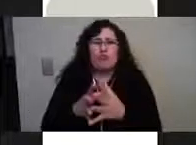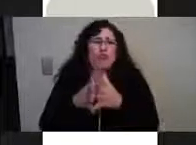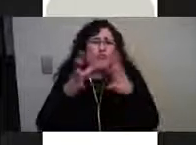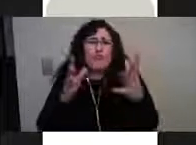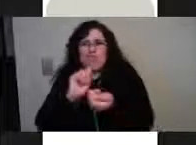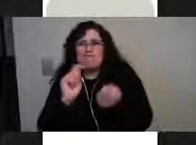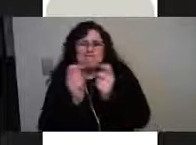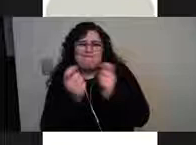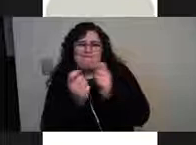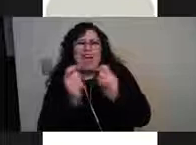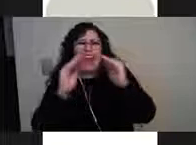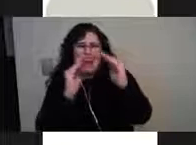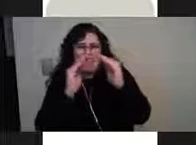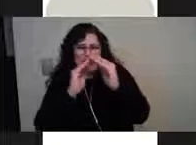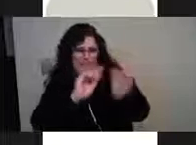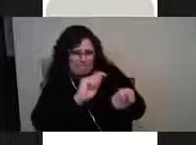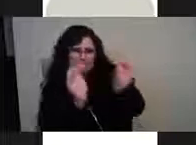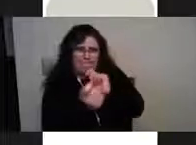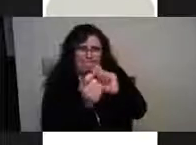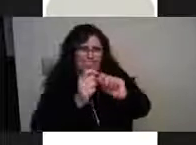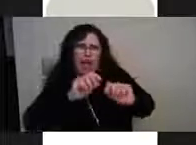para el hogar, ya.